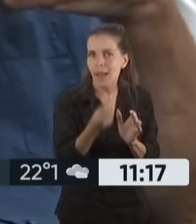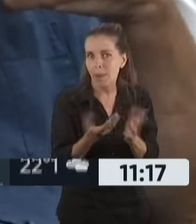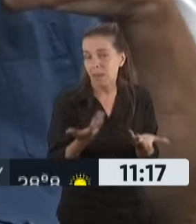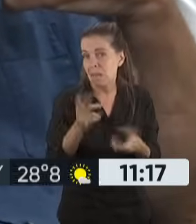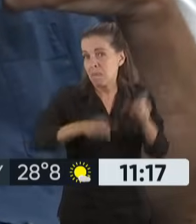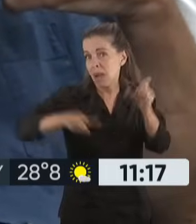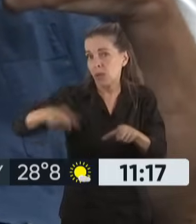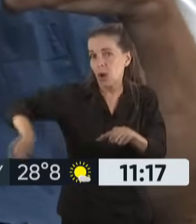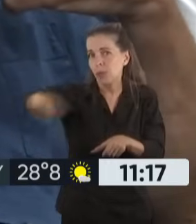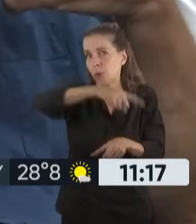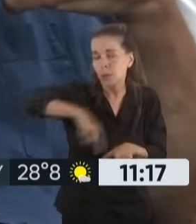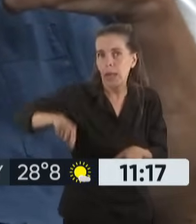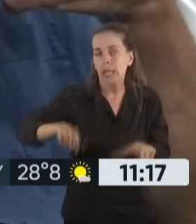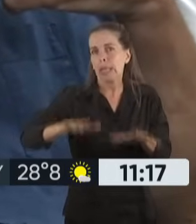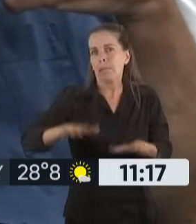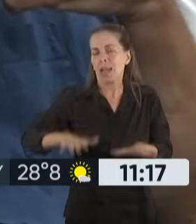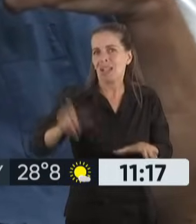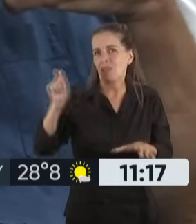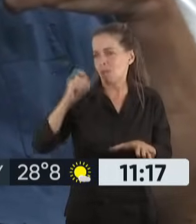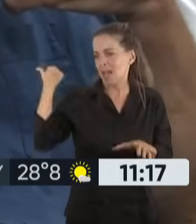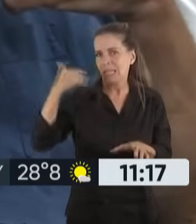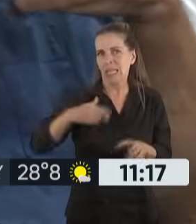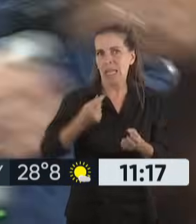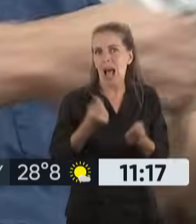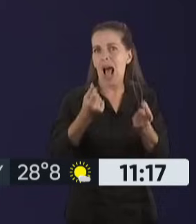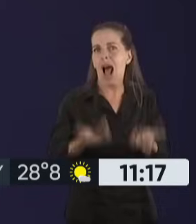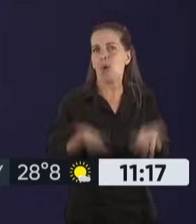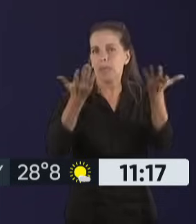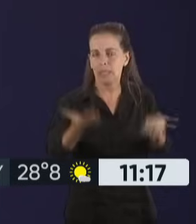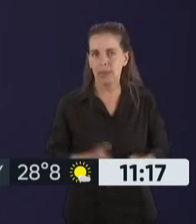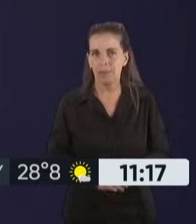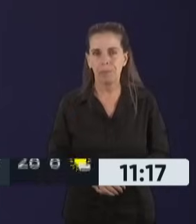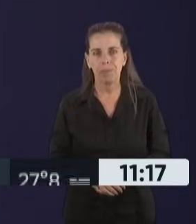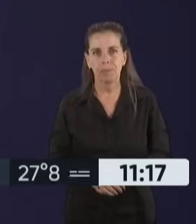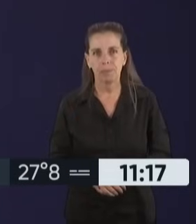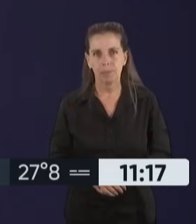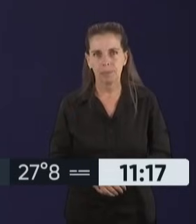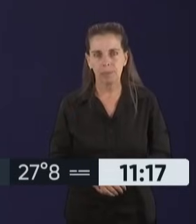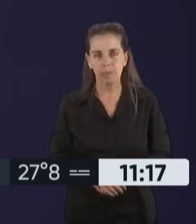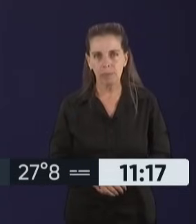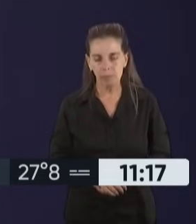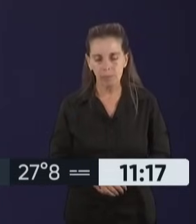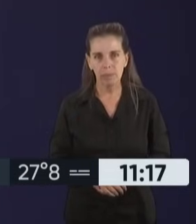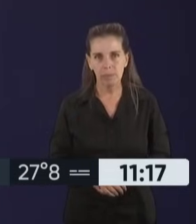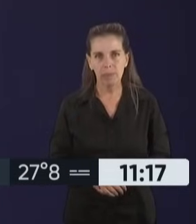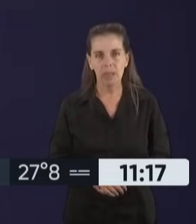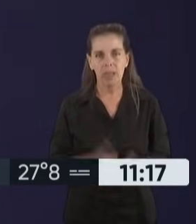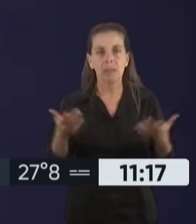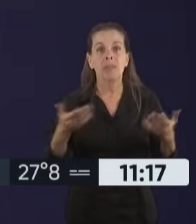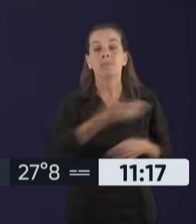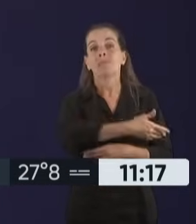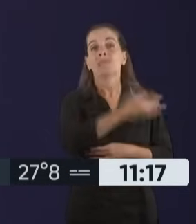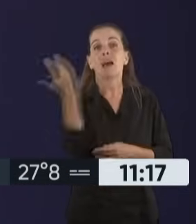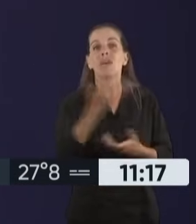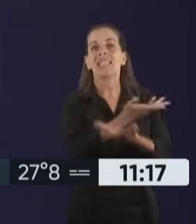está sufriendo en estos últimos meses. Gracias. Bueno, las audiencias públicas, todas